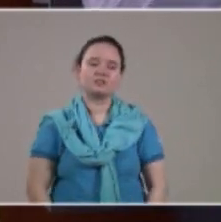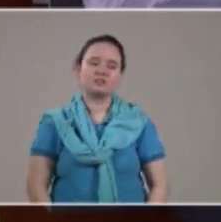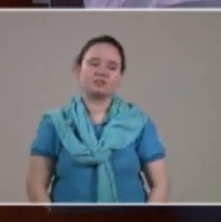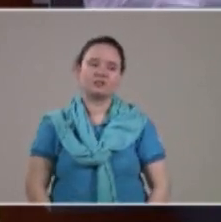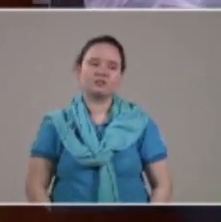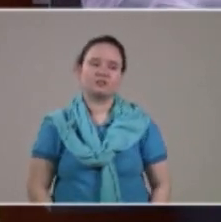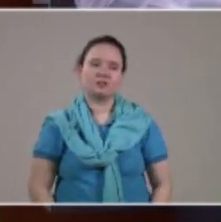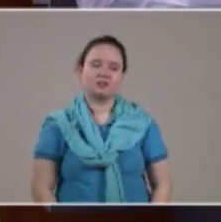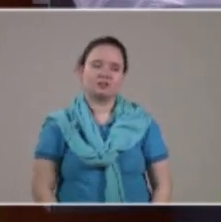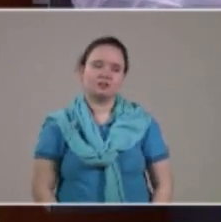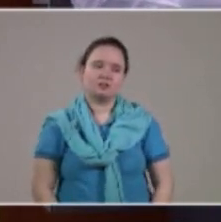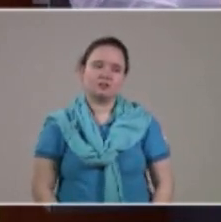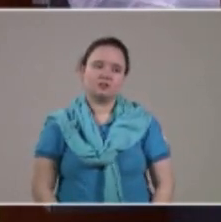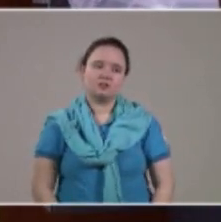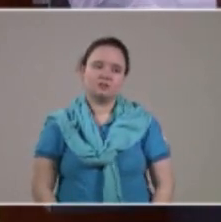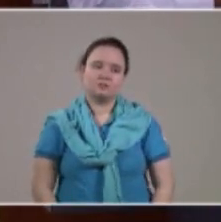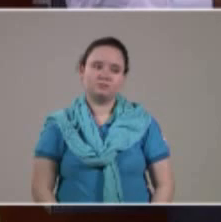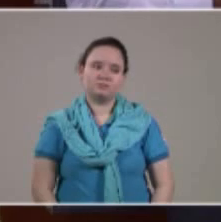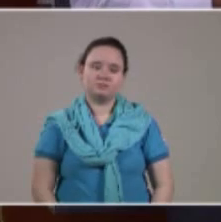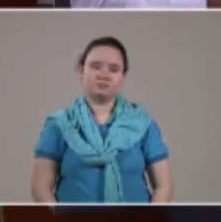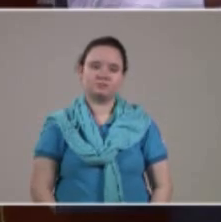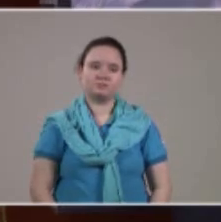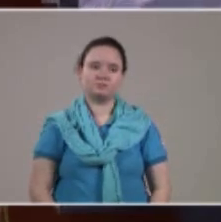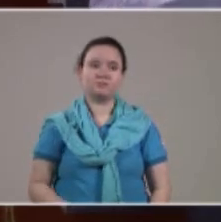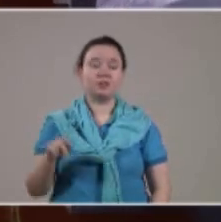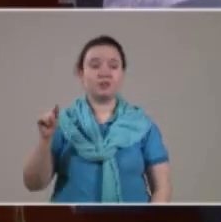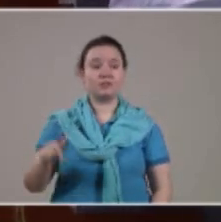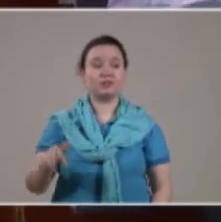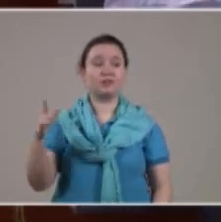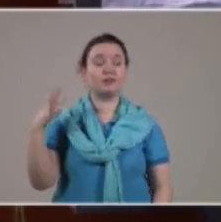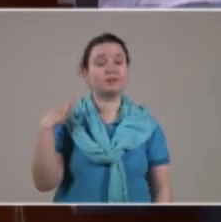La familia López de León,